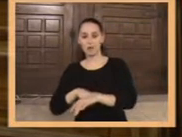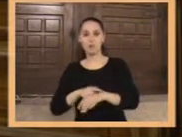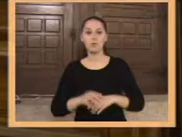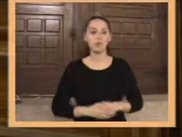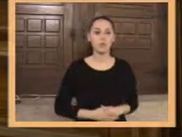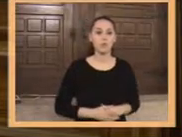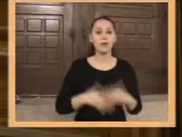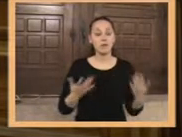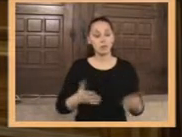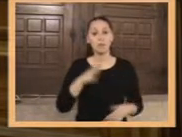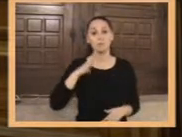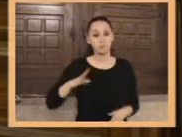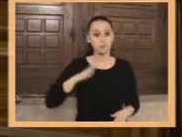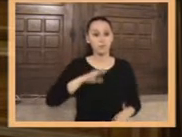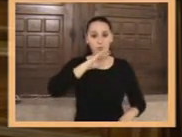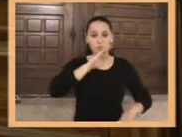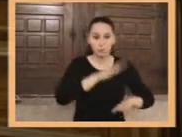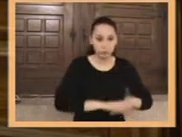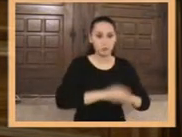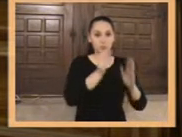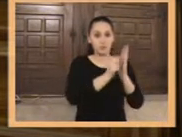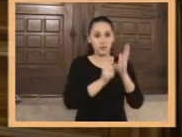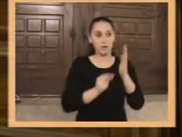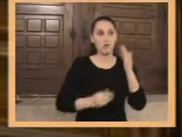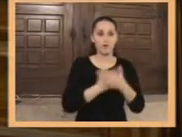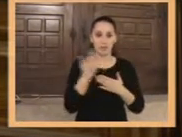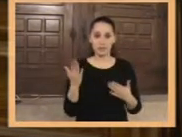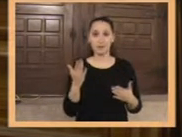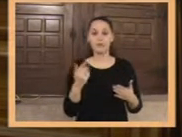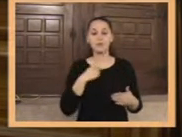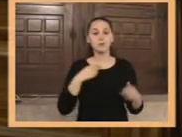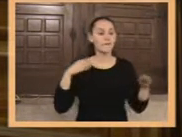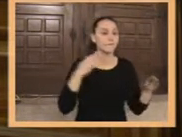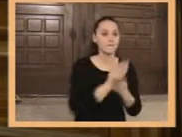Me ajuste. No me haga que le vuelva a interrumpir.